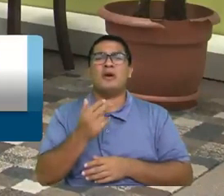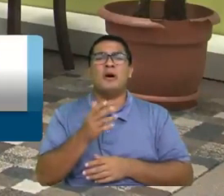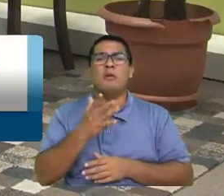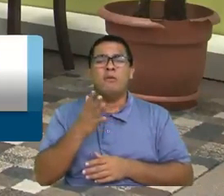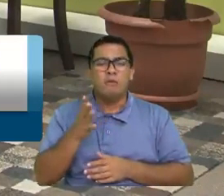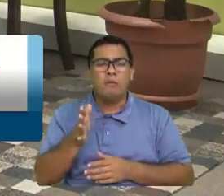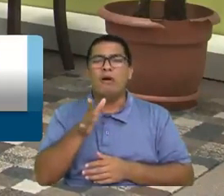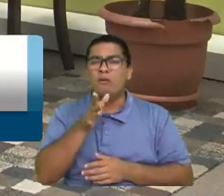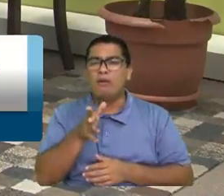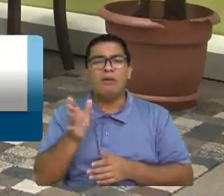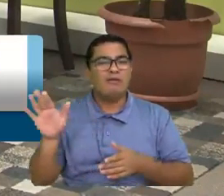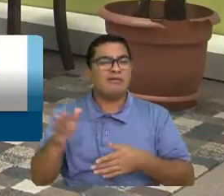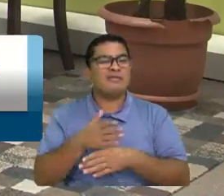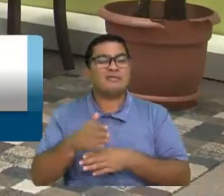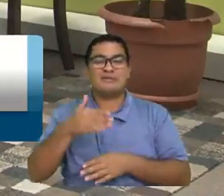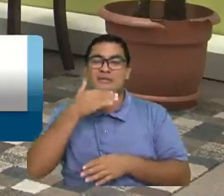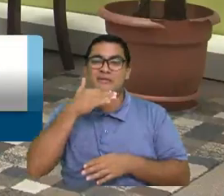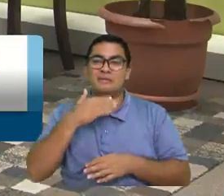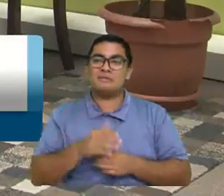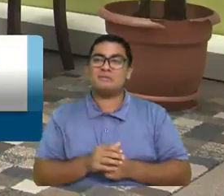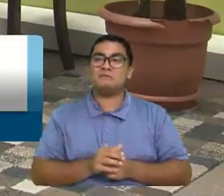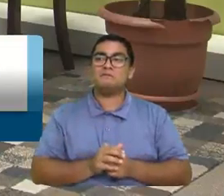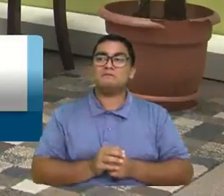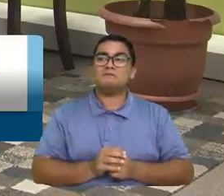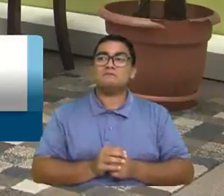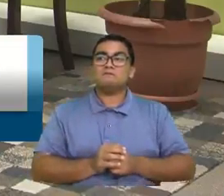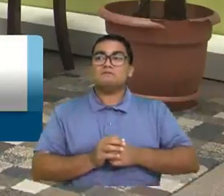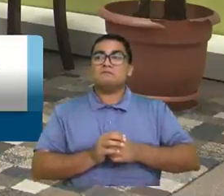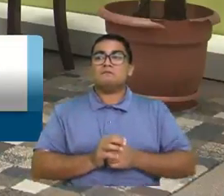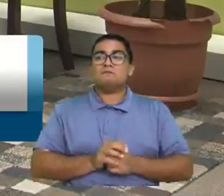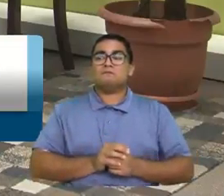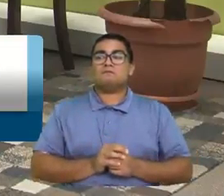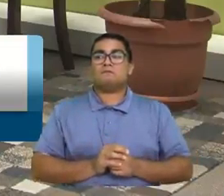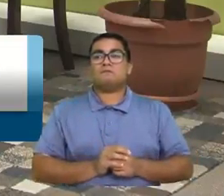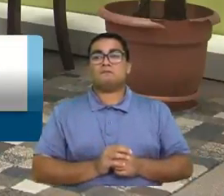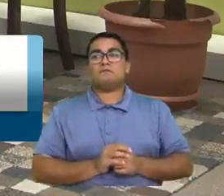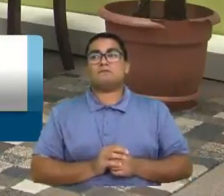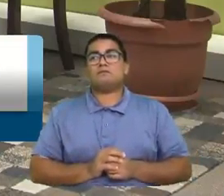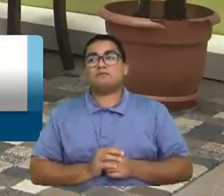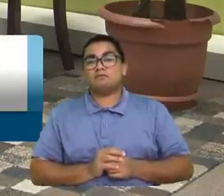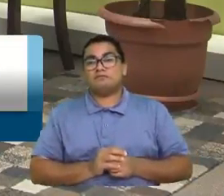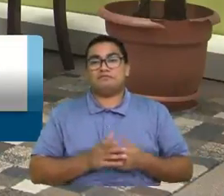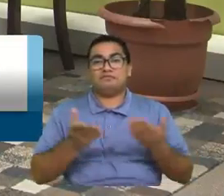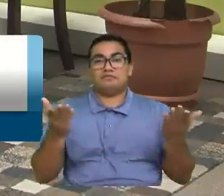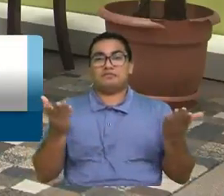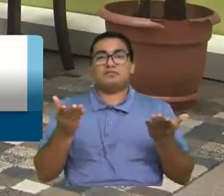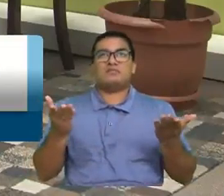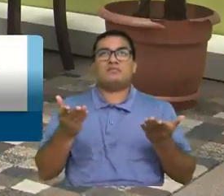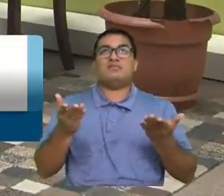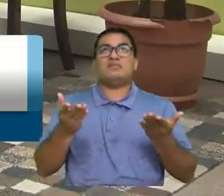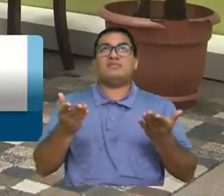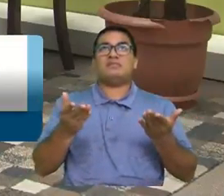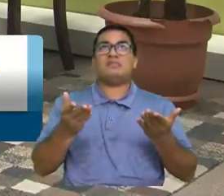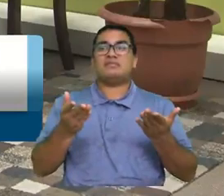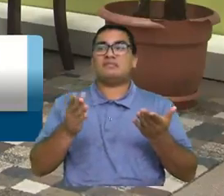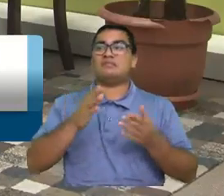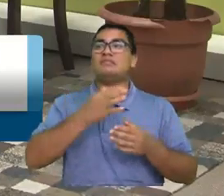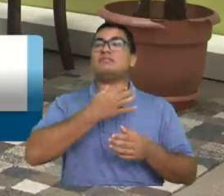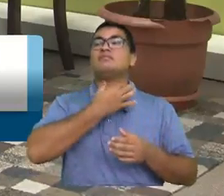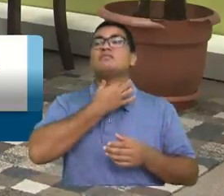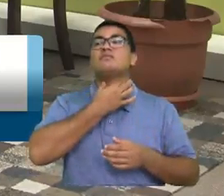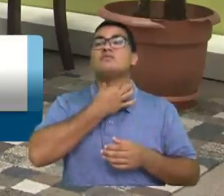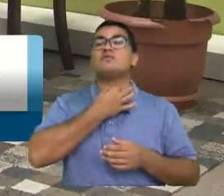le decimos. Así es, ronco, ¿verdad? Sí. Pero ese es cuando ya va un poquito más abajo. Sí. De lo contrario, pues solamente con lo que es la faringe